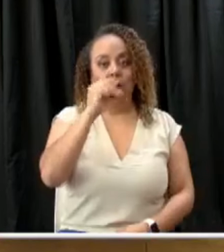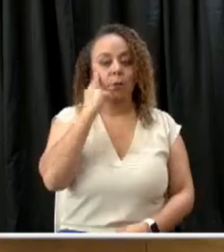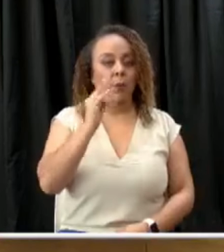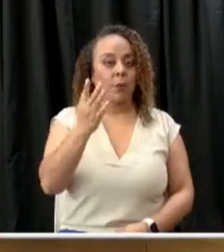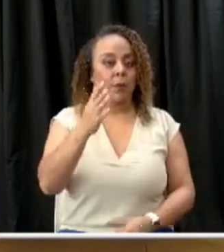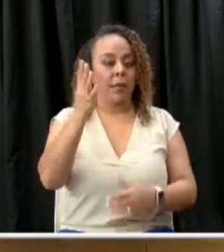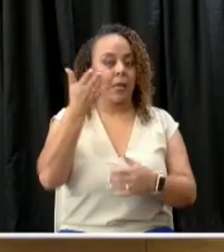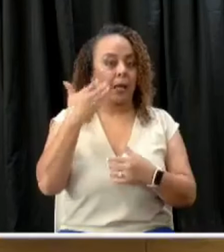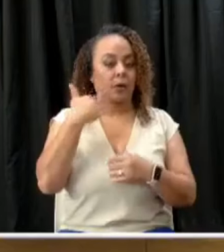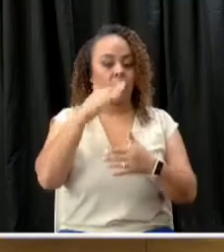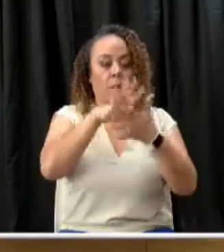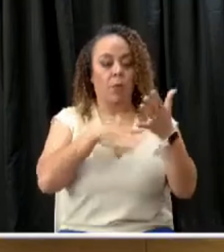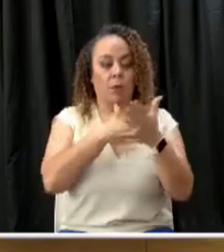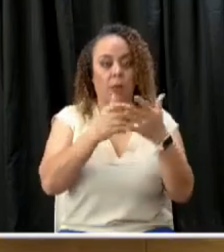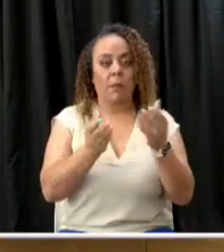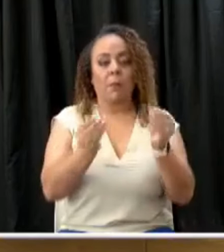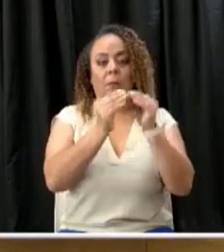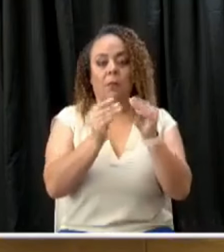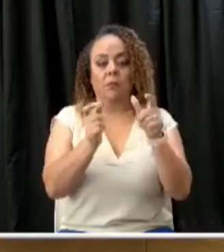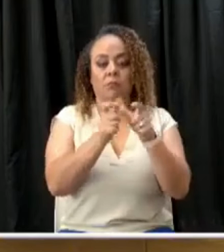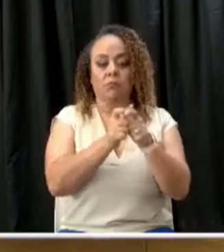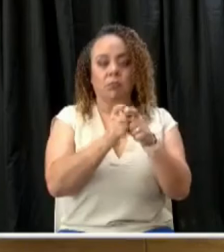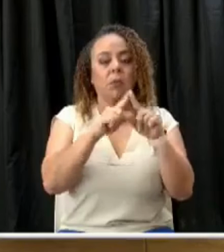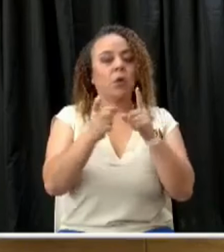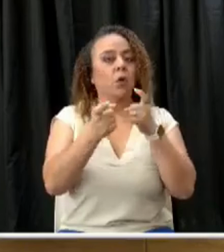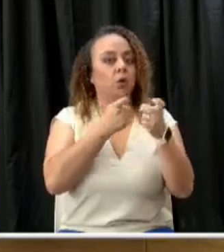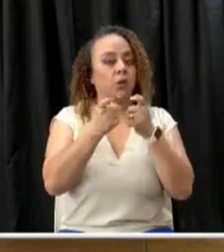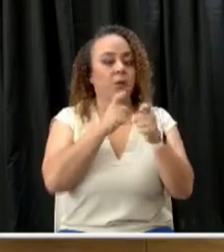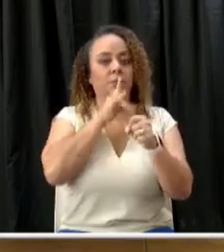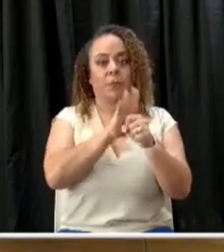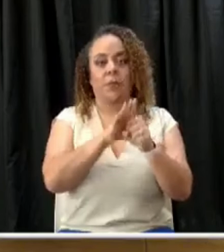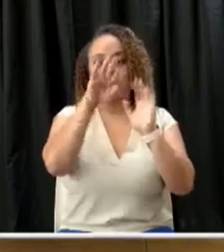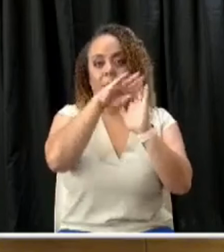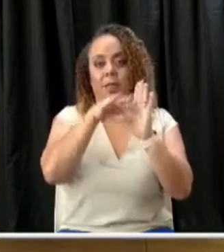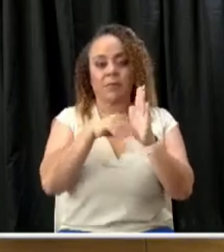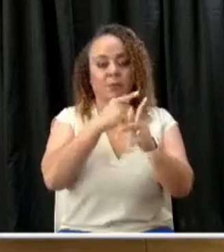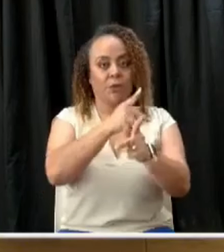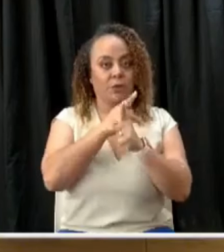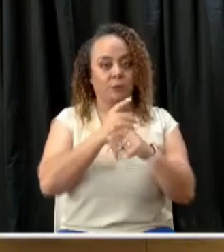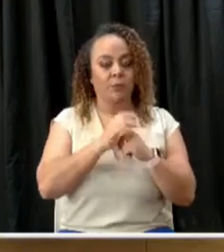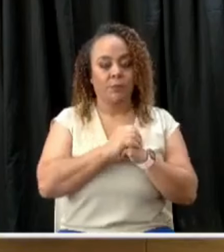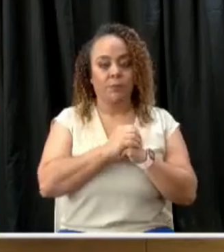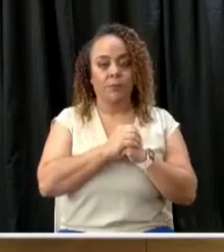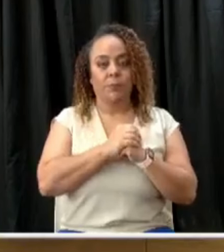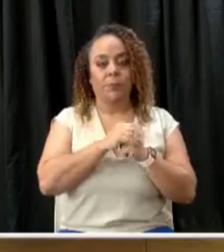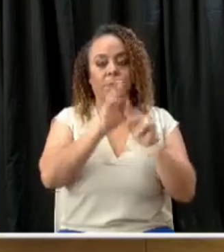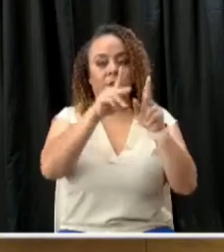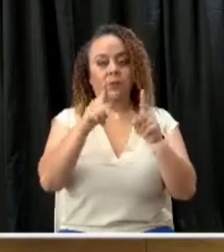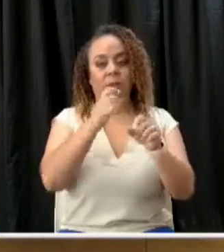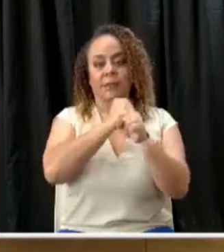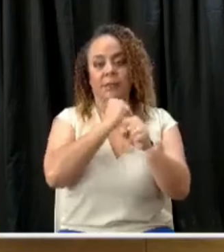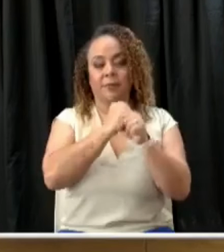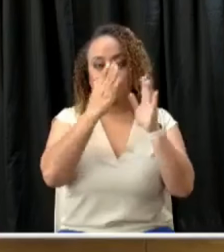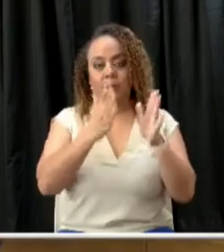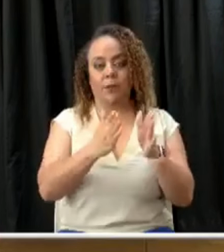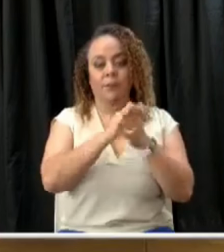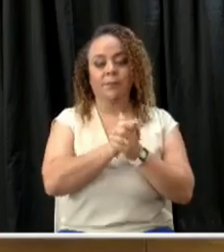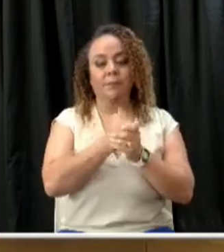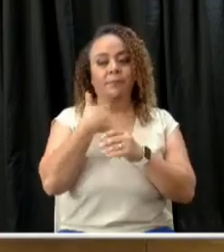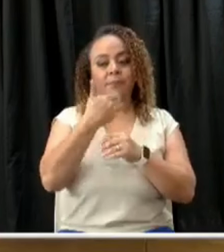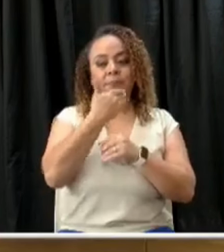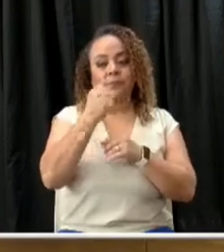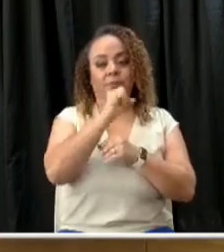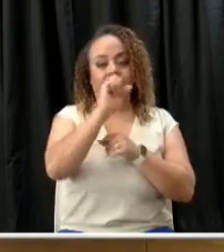laboral un poco menor, pero controlada, uh-huh, cumpliendo las medidas de protección, donde la persona trabajadora tenga